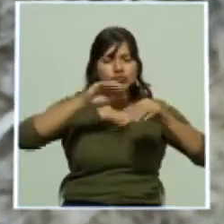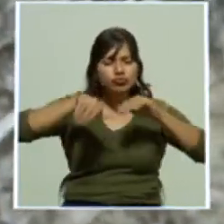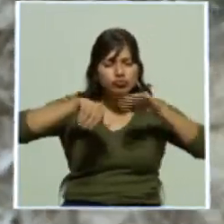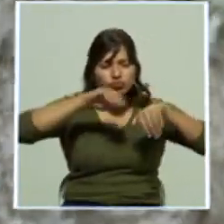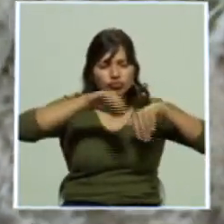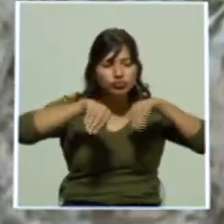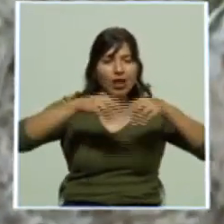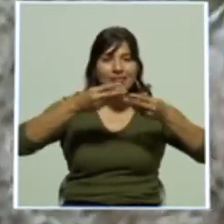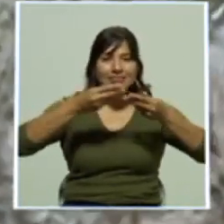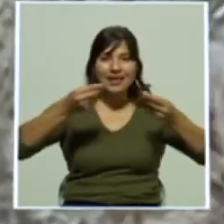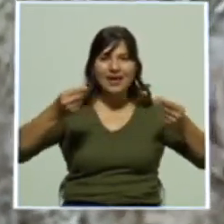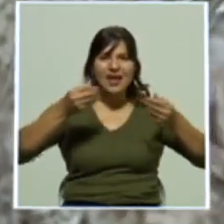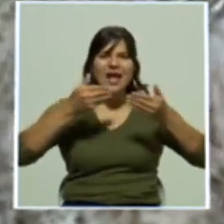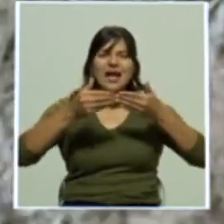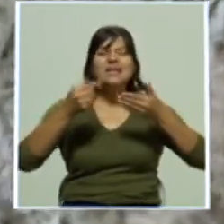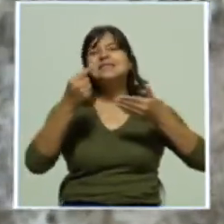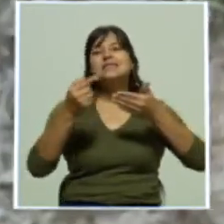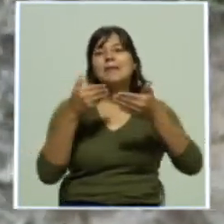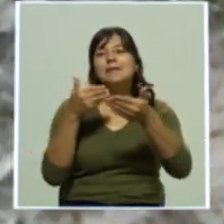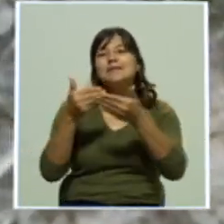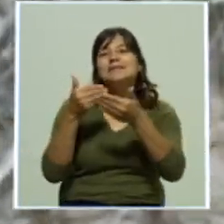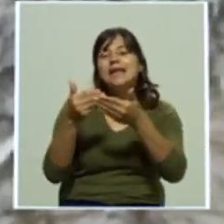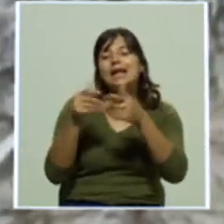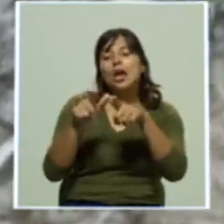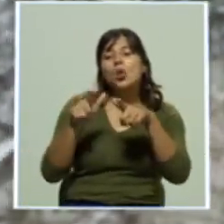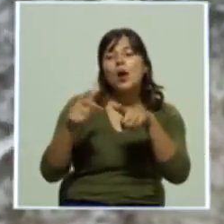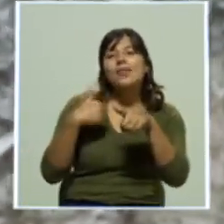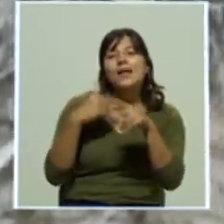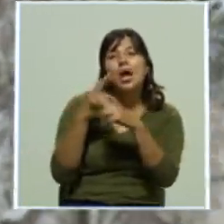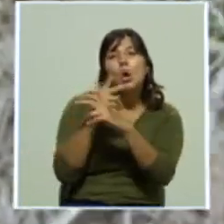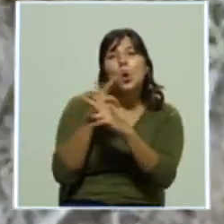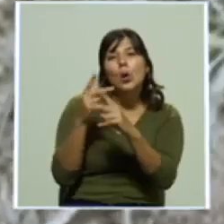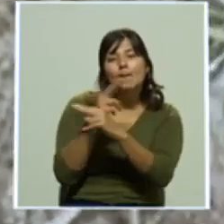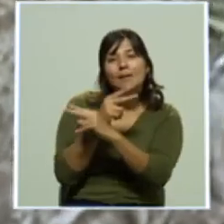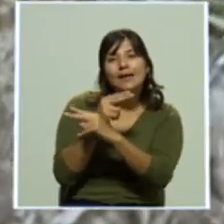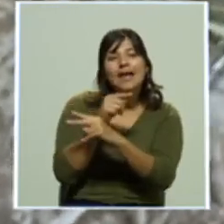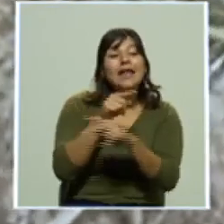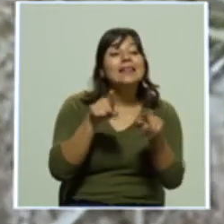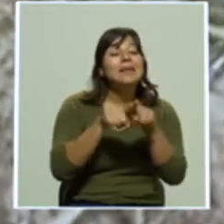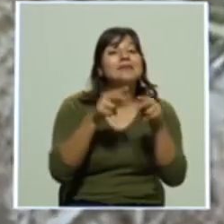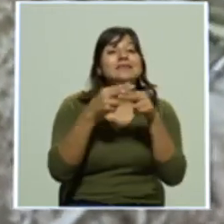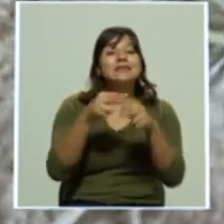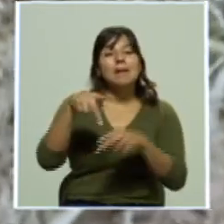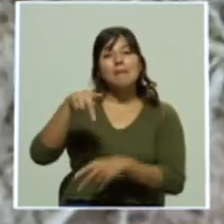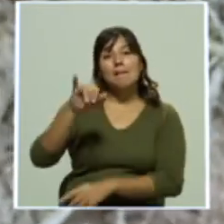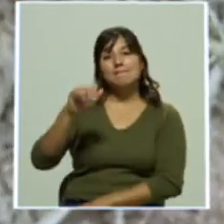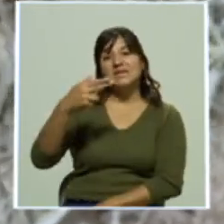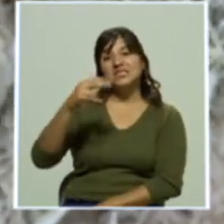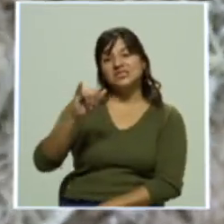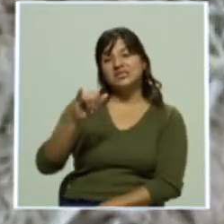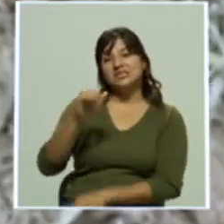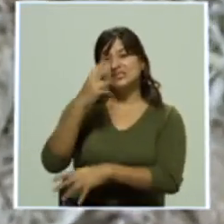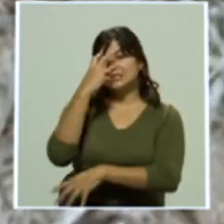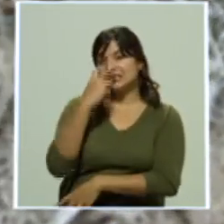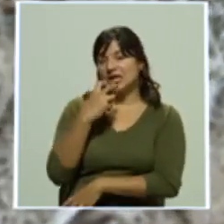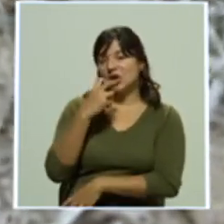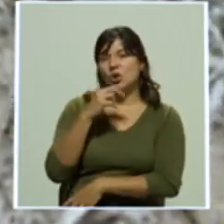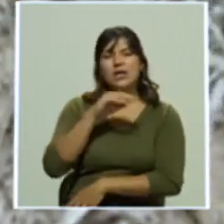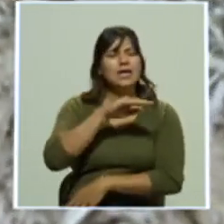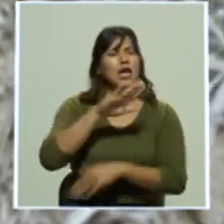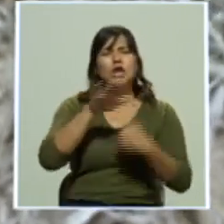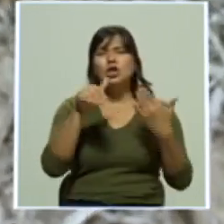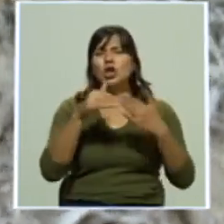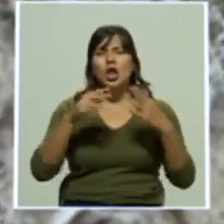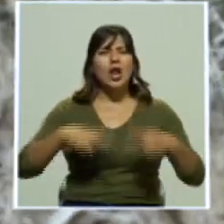tierra, generalmente cerca de los hormigueros. También es conocido como pichiciego y pasa casi toda su vida excavando